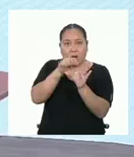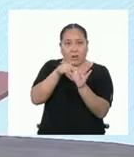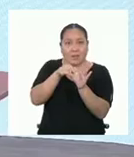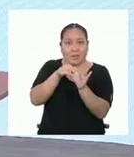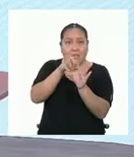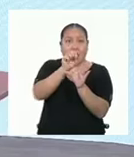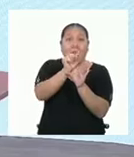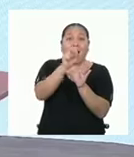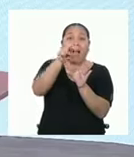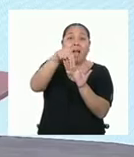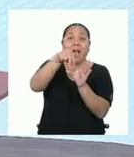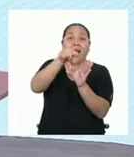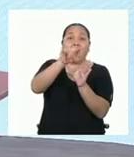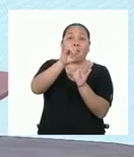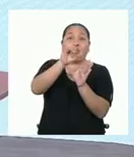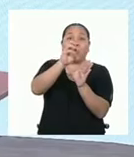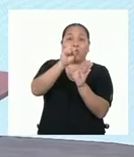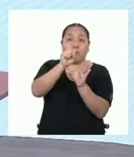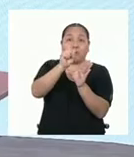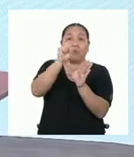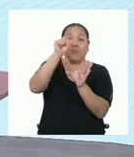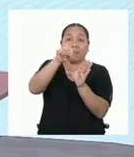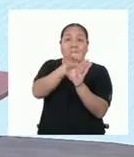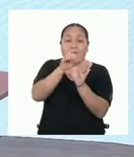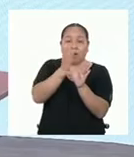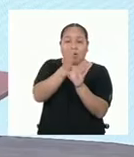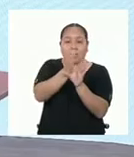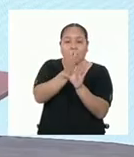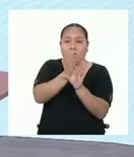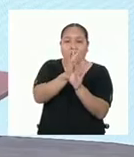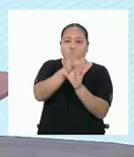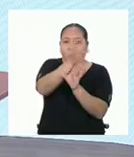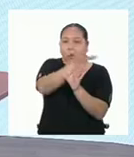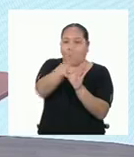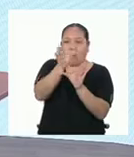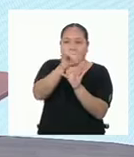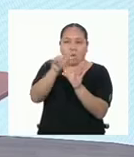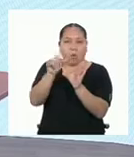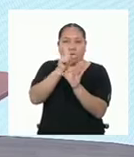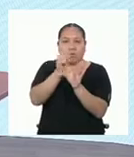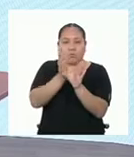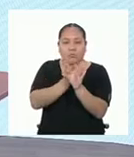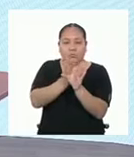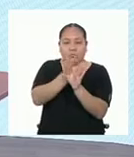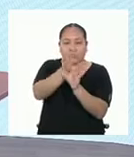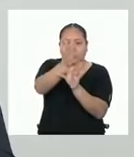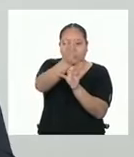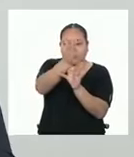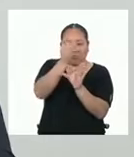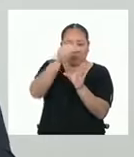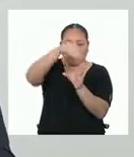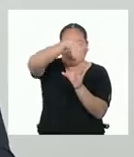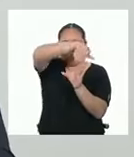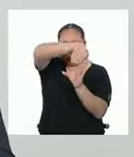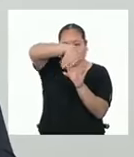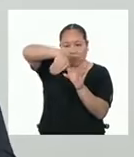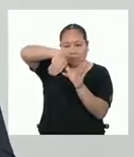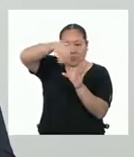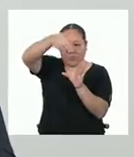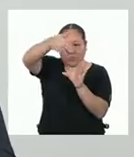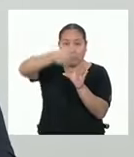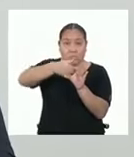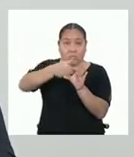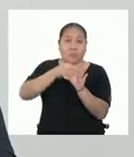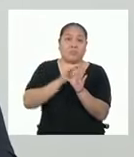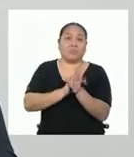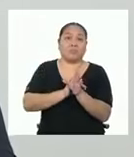¡Exactamente! Y claro, en este caso no divide el triángulo en dos partes iguales Porque es un triángulo escaleno Así es